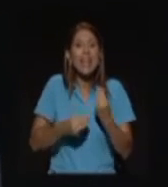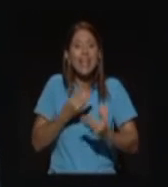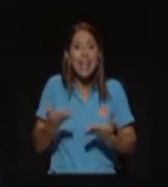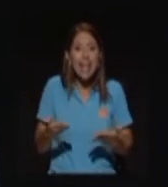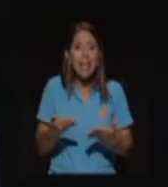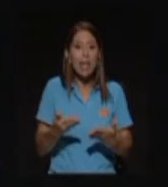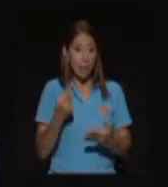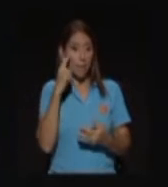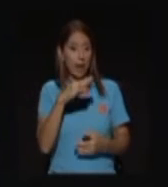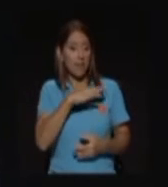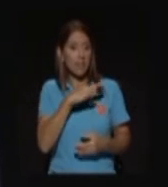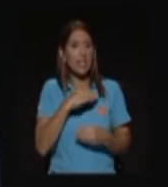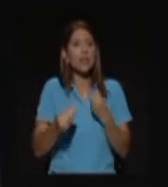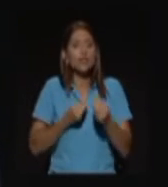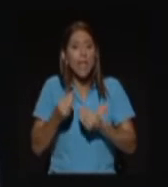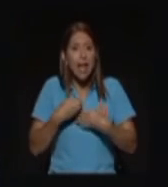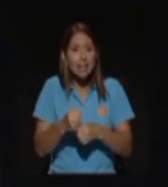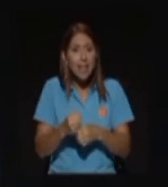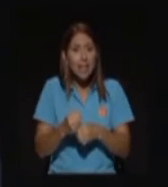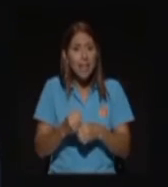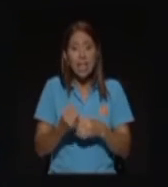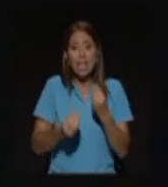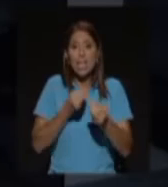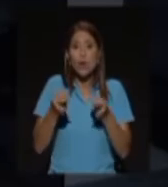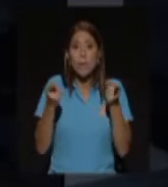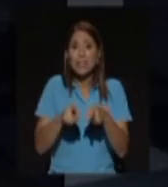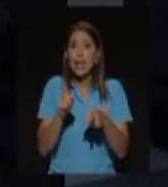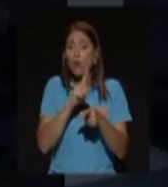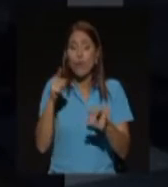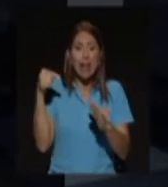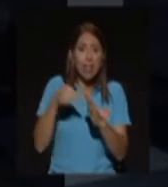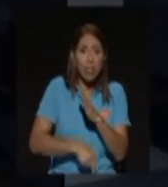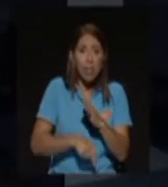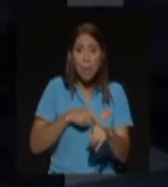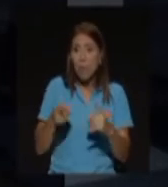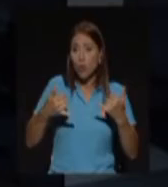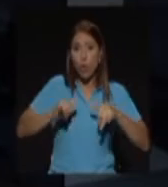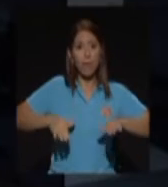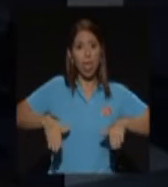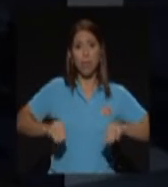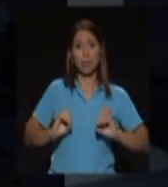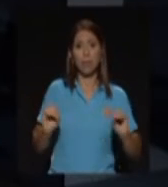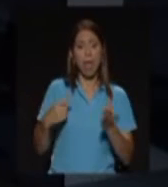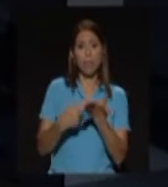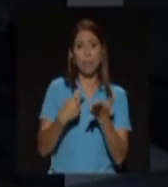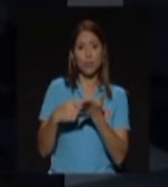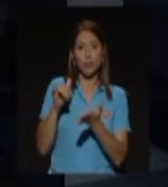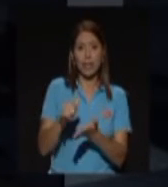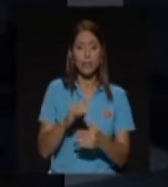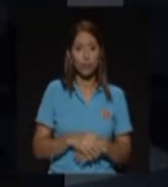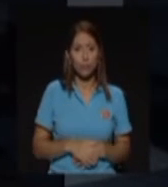los costos. Pero esta discusión sigue sin tener lugar. Es una pena y me parece incluso